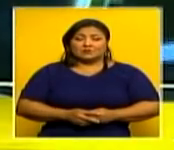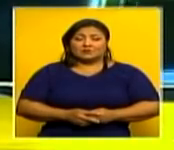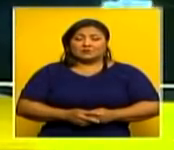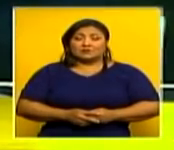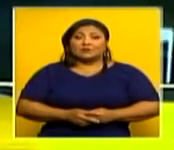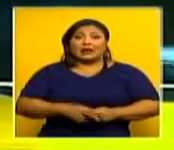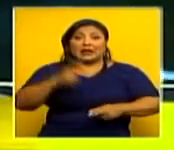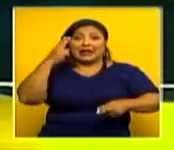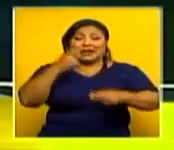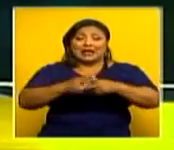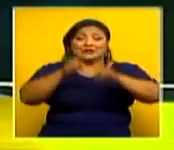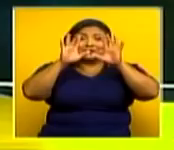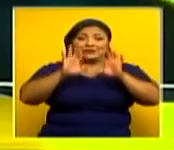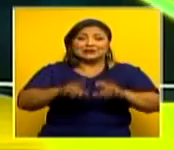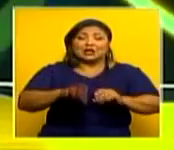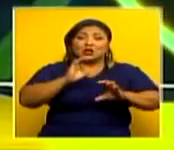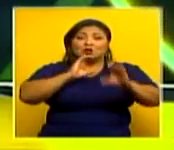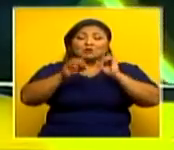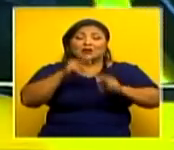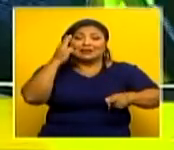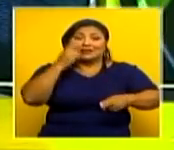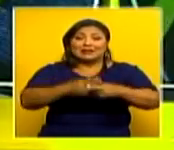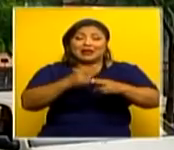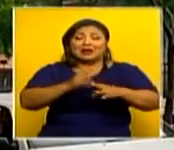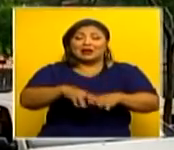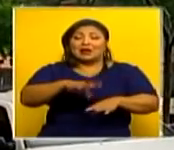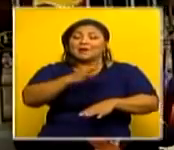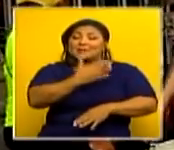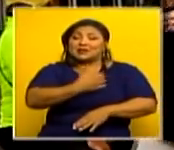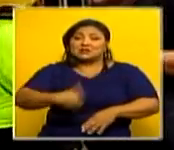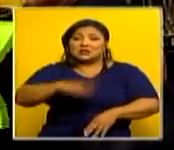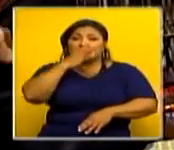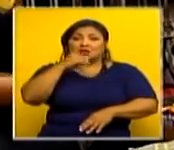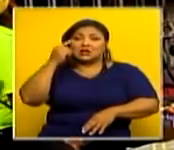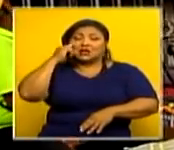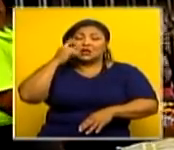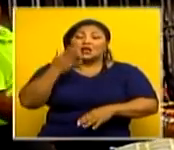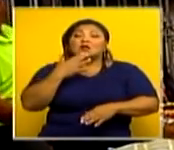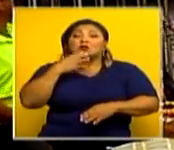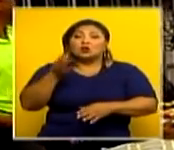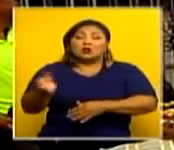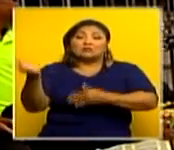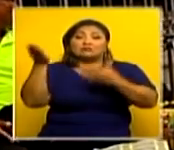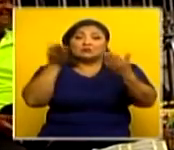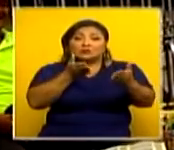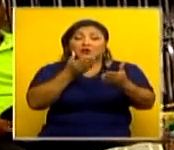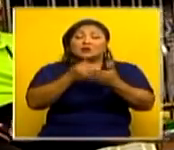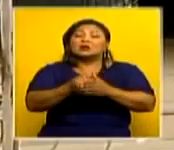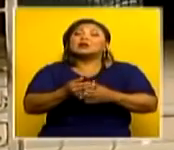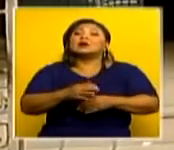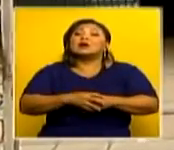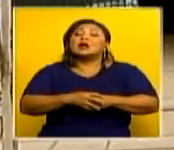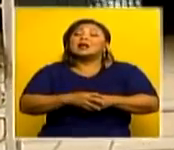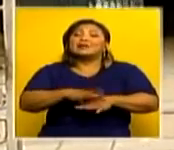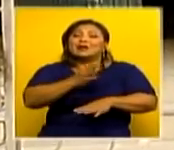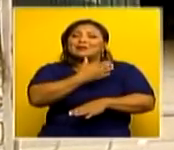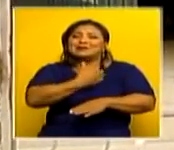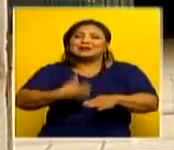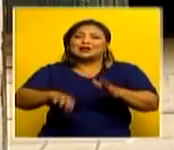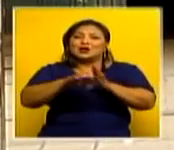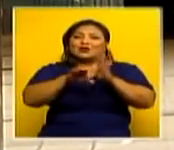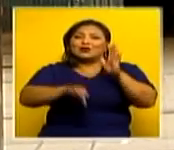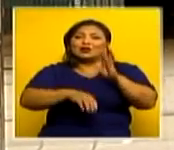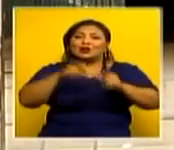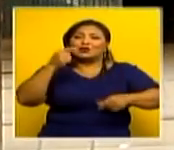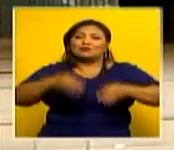El exsecretario de Comunicación del expresidente Rafael Correa, Fernando Alvarado, compareció ante el presidente de la Corte de Justicia del